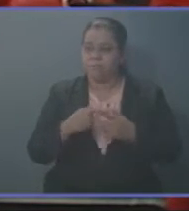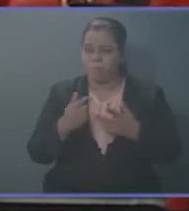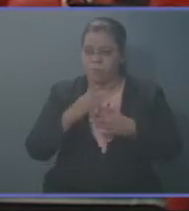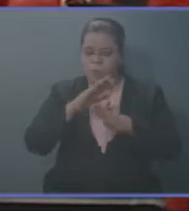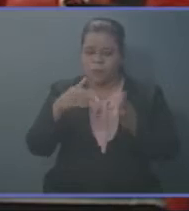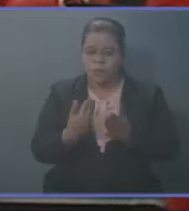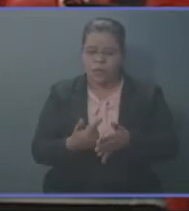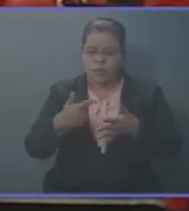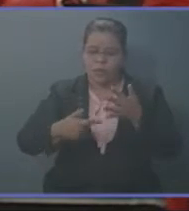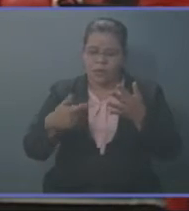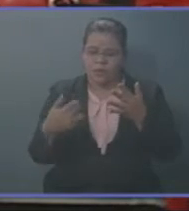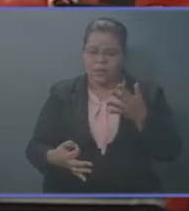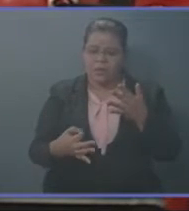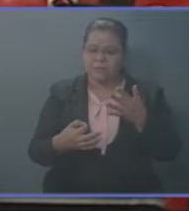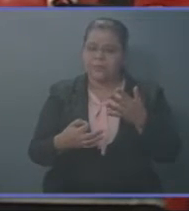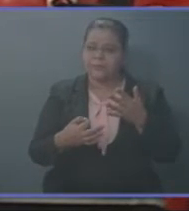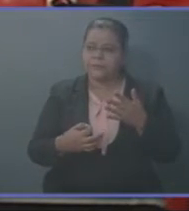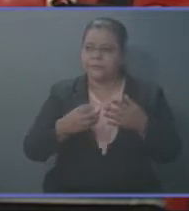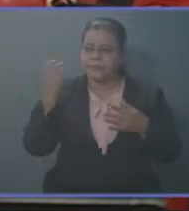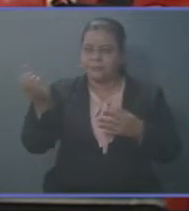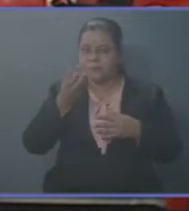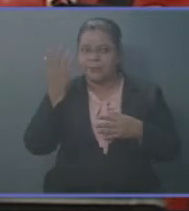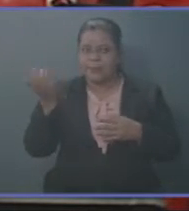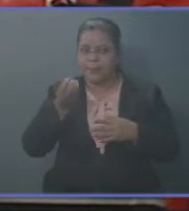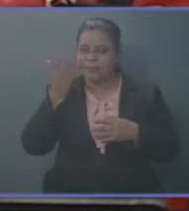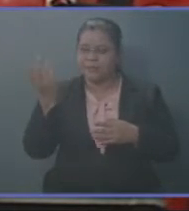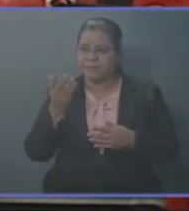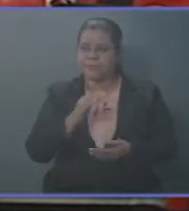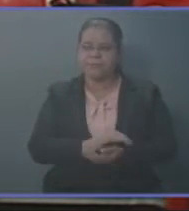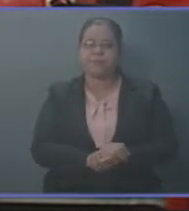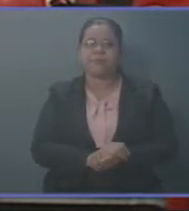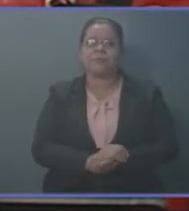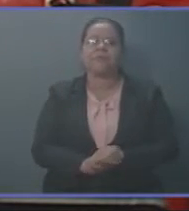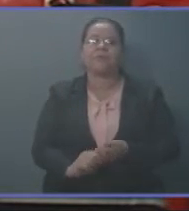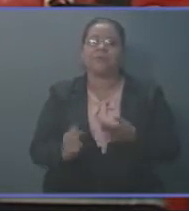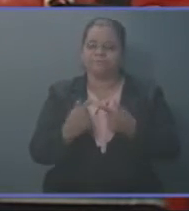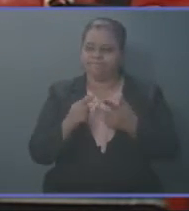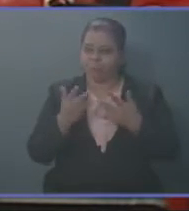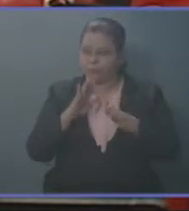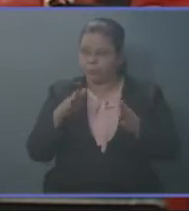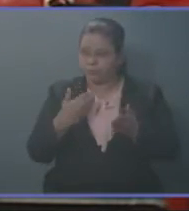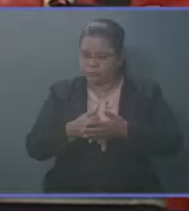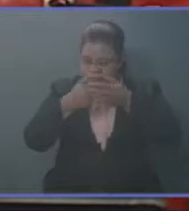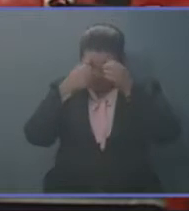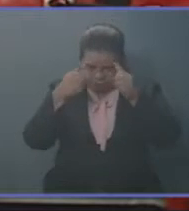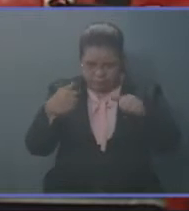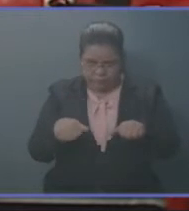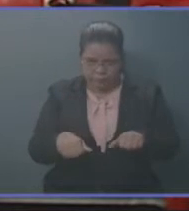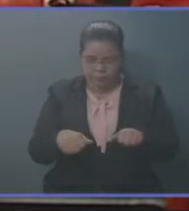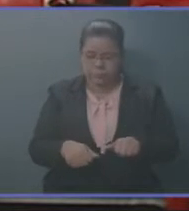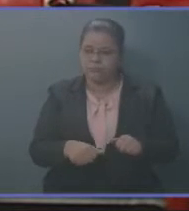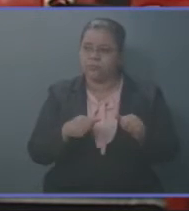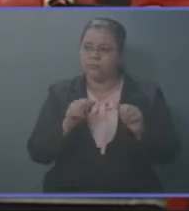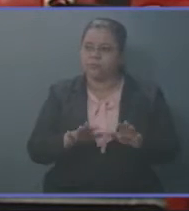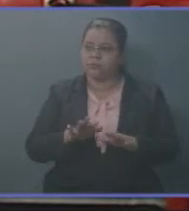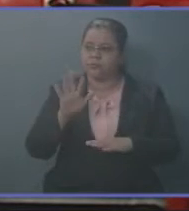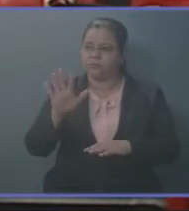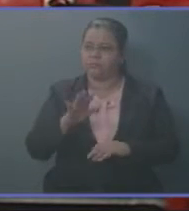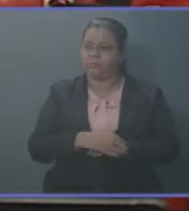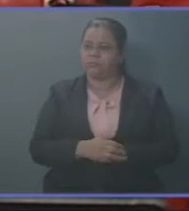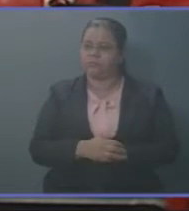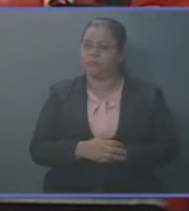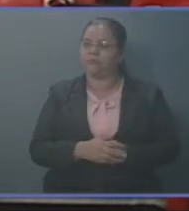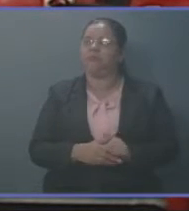la ley de emergencia nacional. Hemos apoyado la prórroga por 15 días,